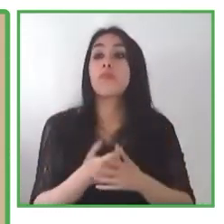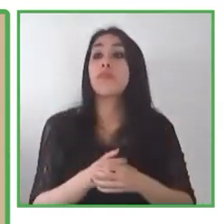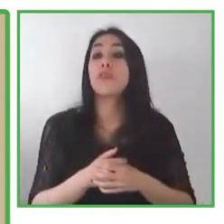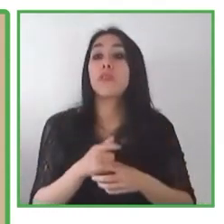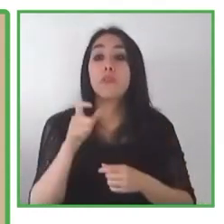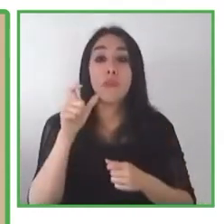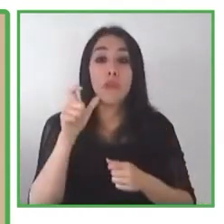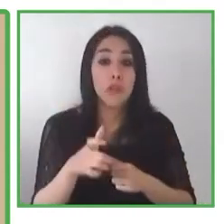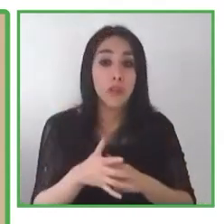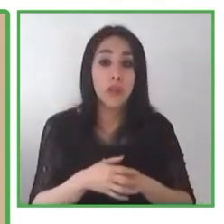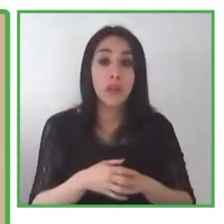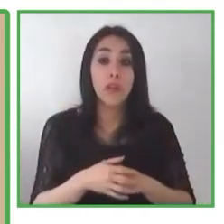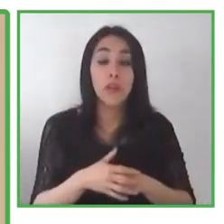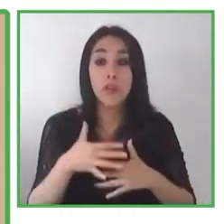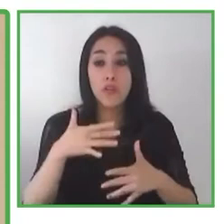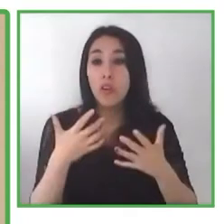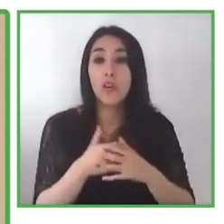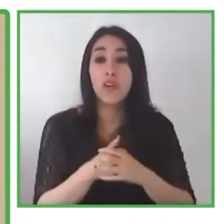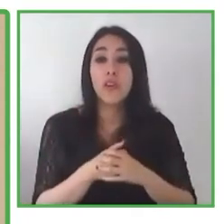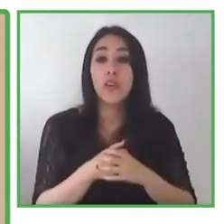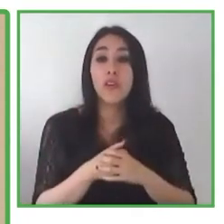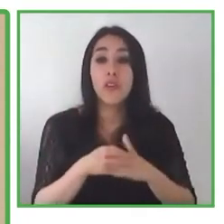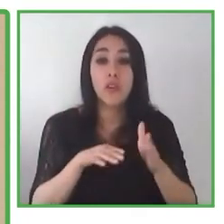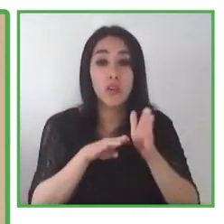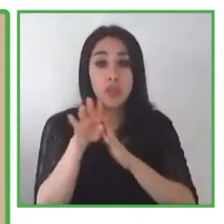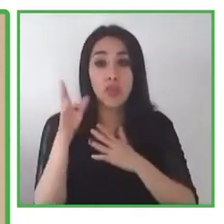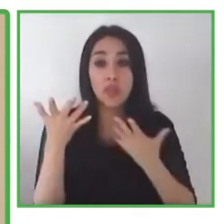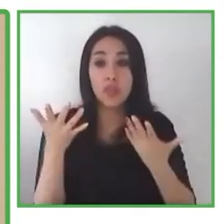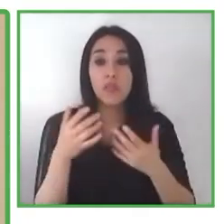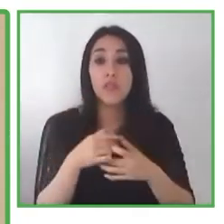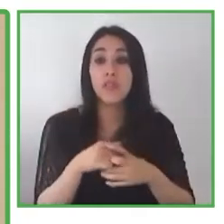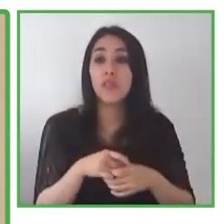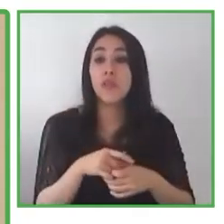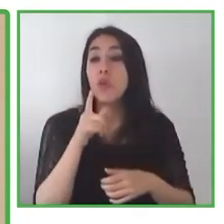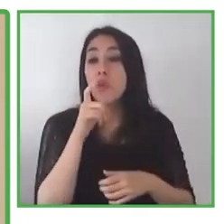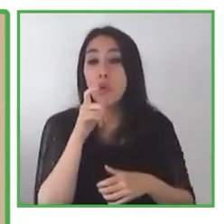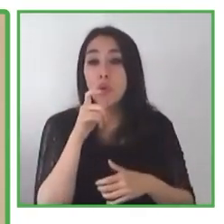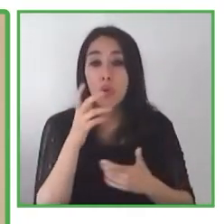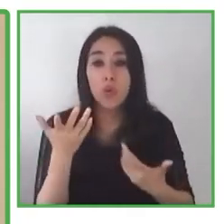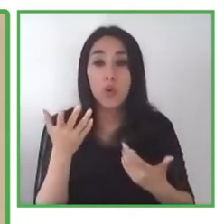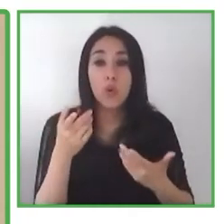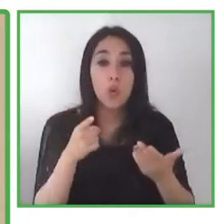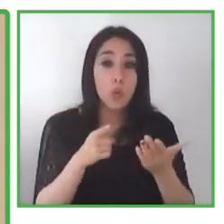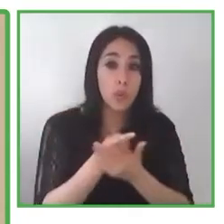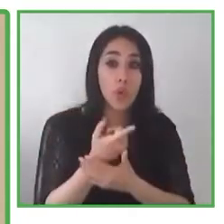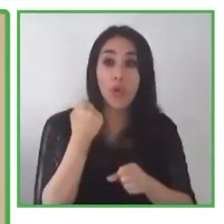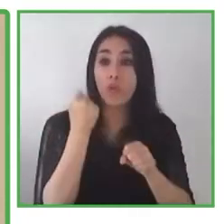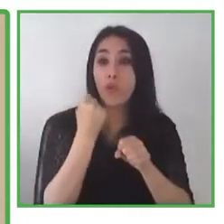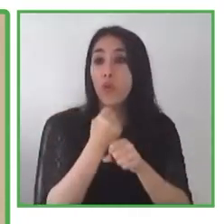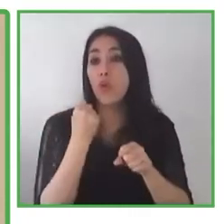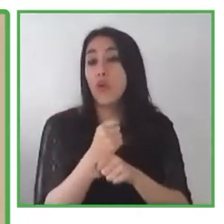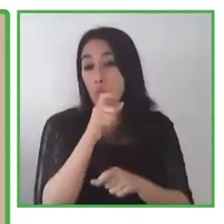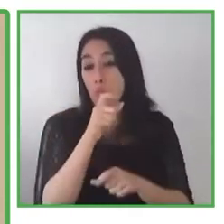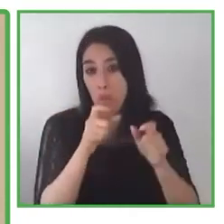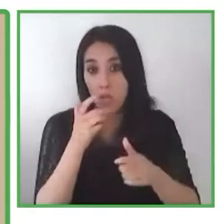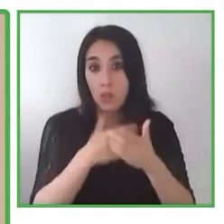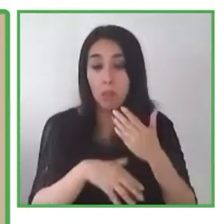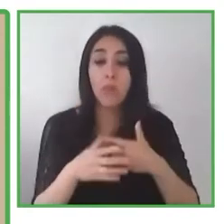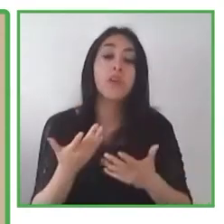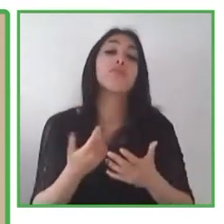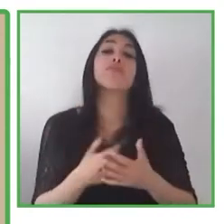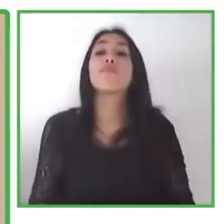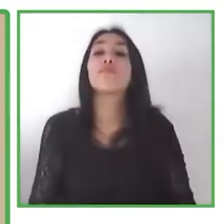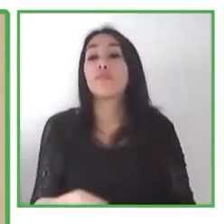de aquellas pequeñas islas en desarrollo que incluyen oportunidades laborales iguales para las personas